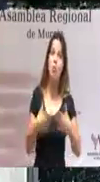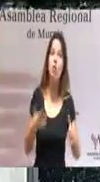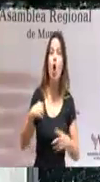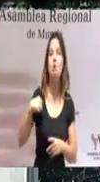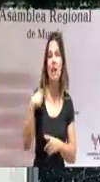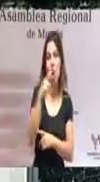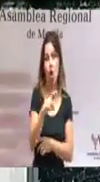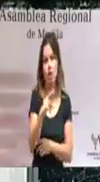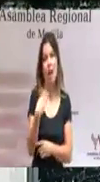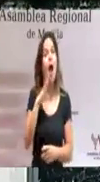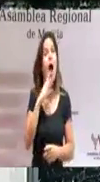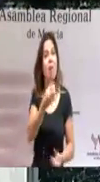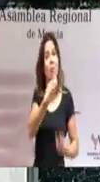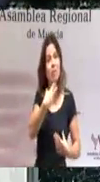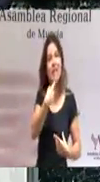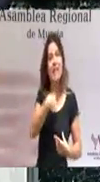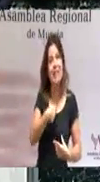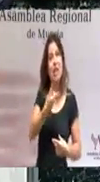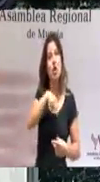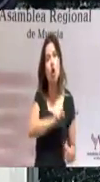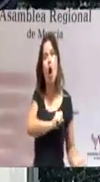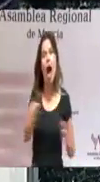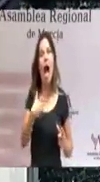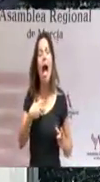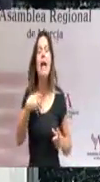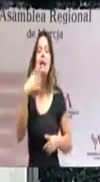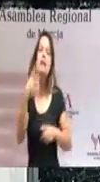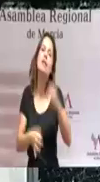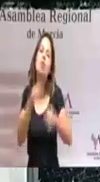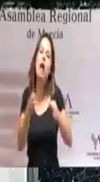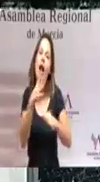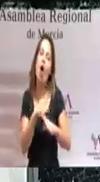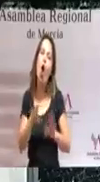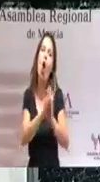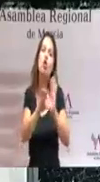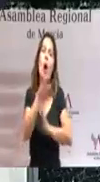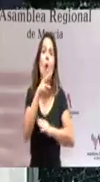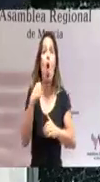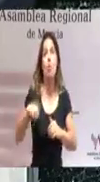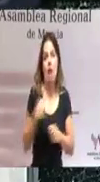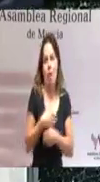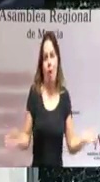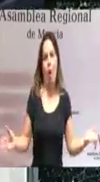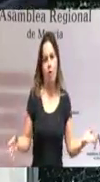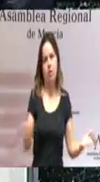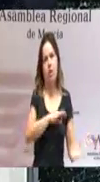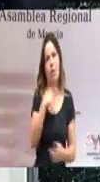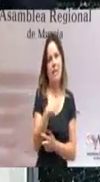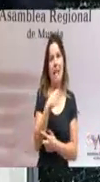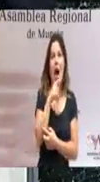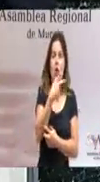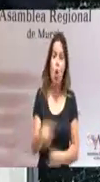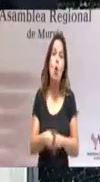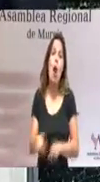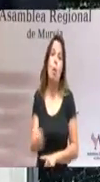del Rosell. Si nos dijeron que nos iban a llevar al Constitucional por abrir un hospital, señor presidente. Y usted ahora se pone la